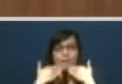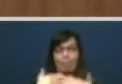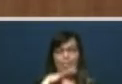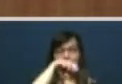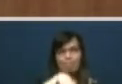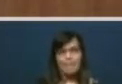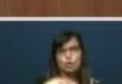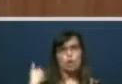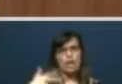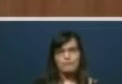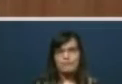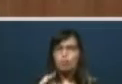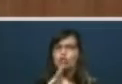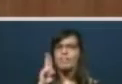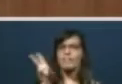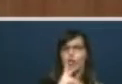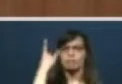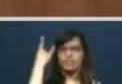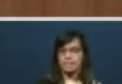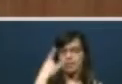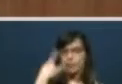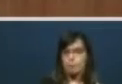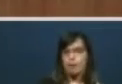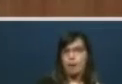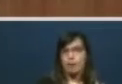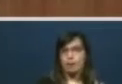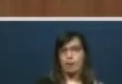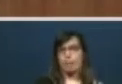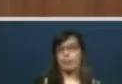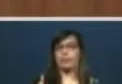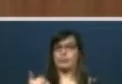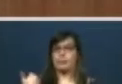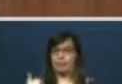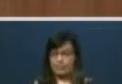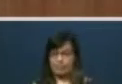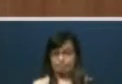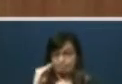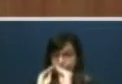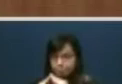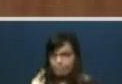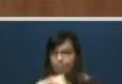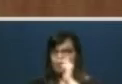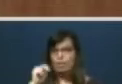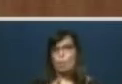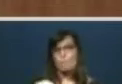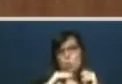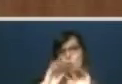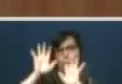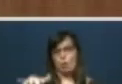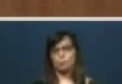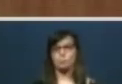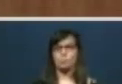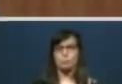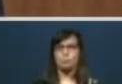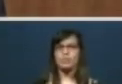finalizados en valladolid y salamanca y en ejecución en burgos y en léon estamos culminando el proyecto de